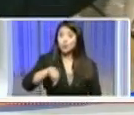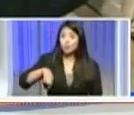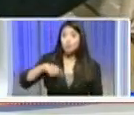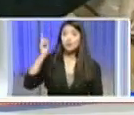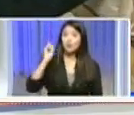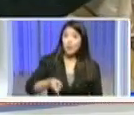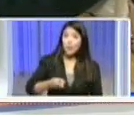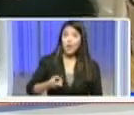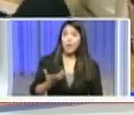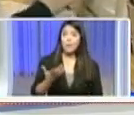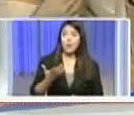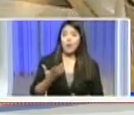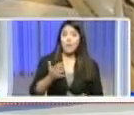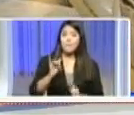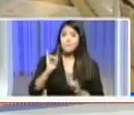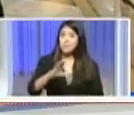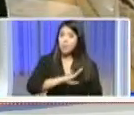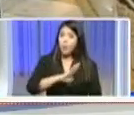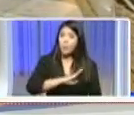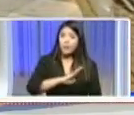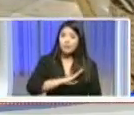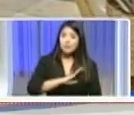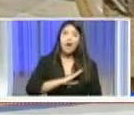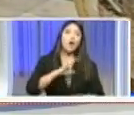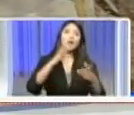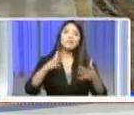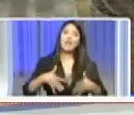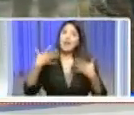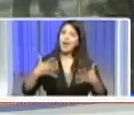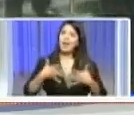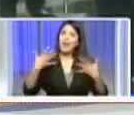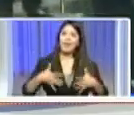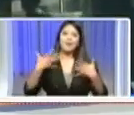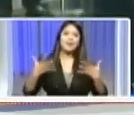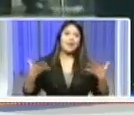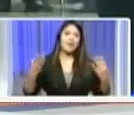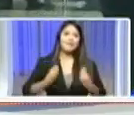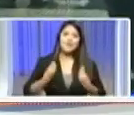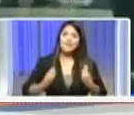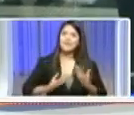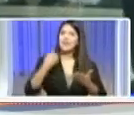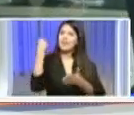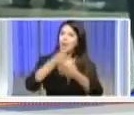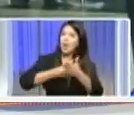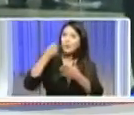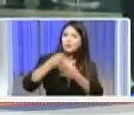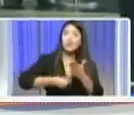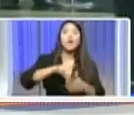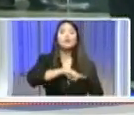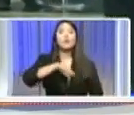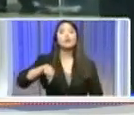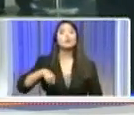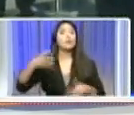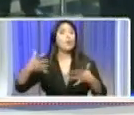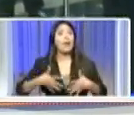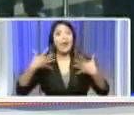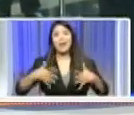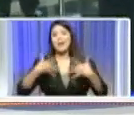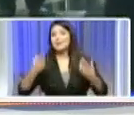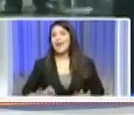que ser los propietarios de la alegría de vivir, de luchar. Nosotros somos la alegría y la